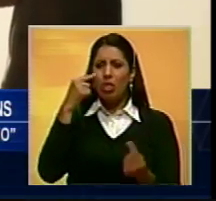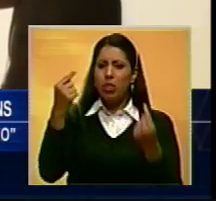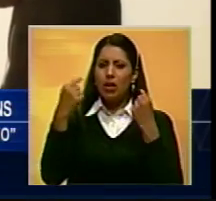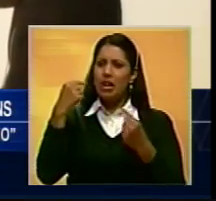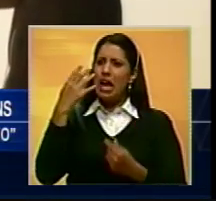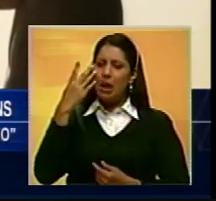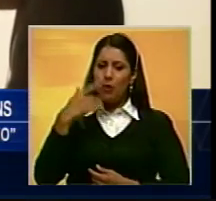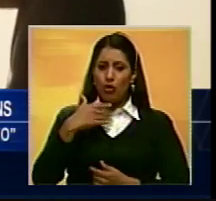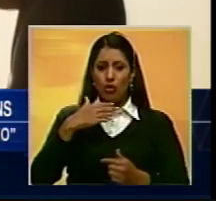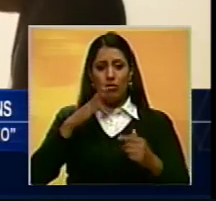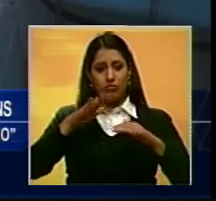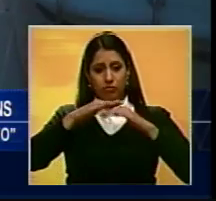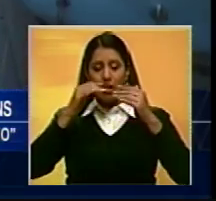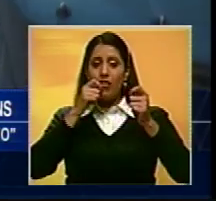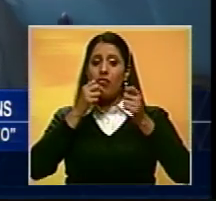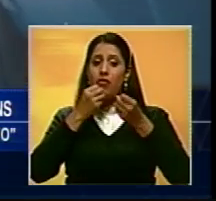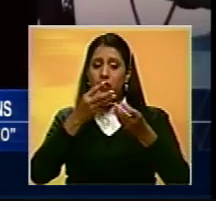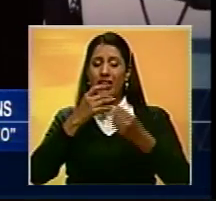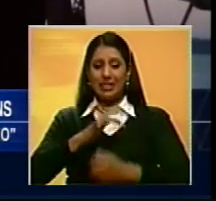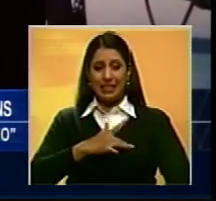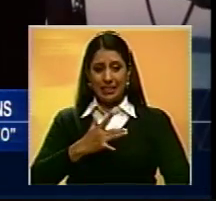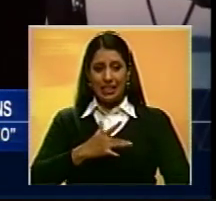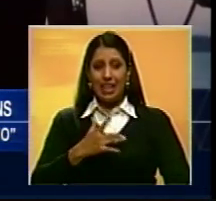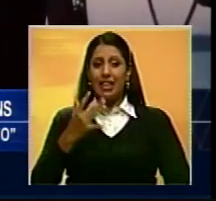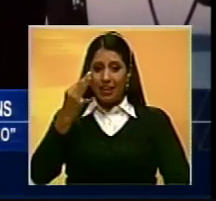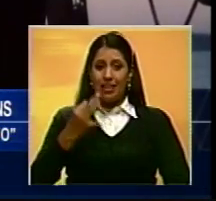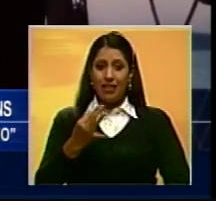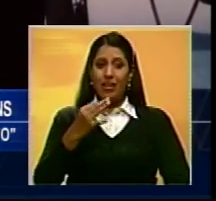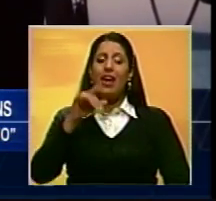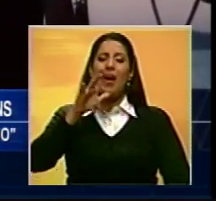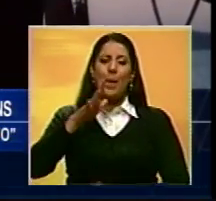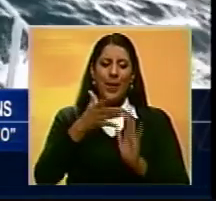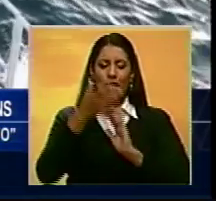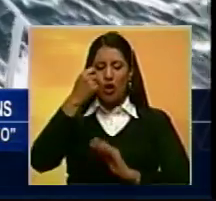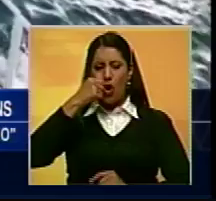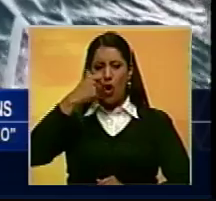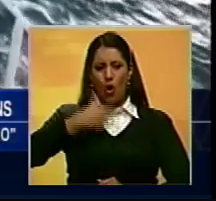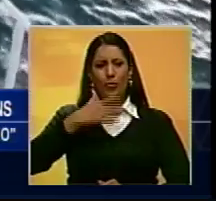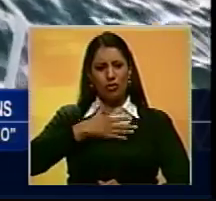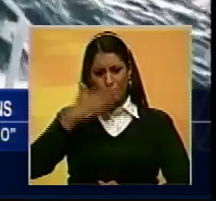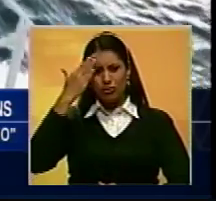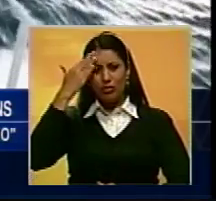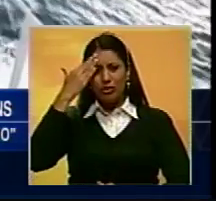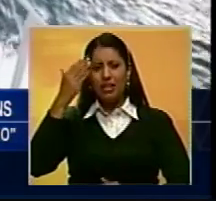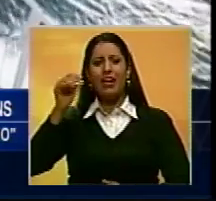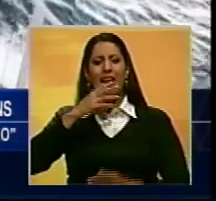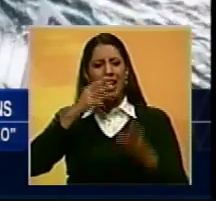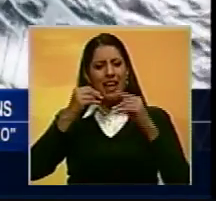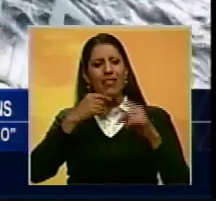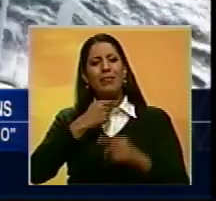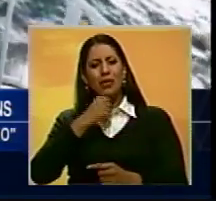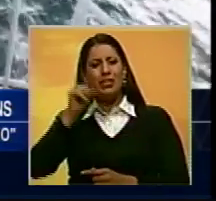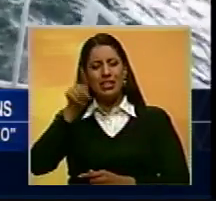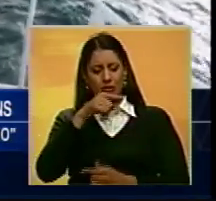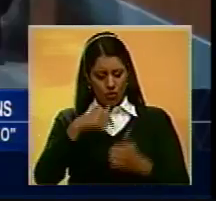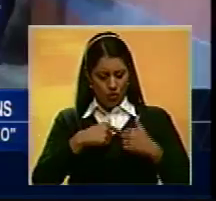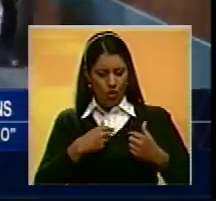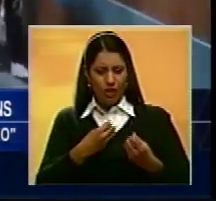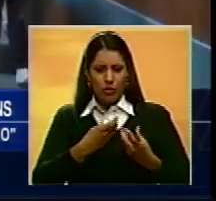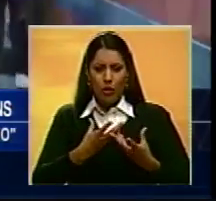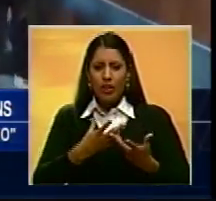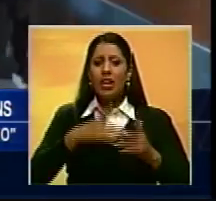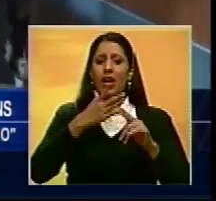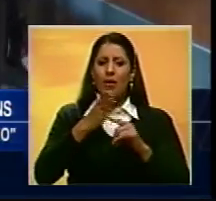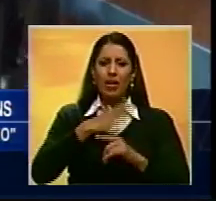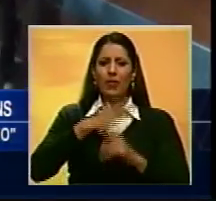no usara esta plataforma para decir lo que siento realmente, para ser el hombre que sé que soy y hablar de lo que está en mi corazón,